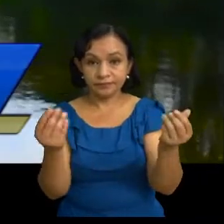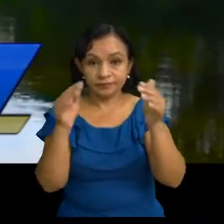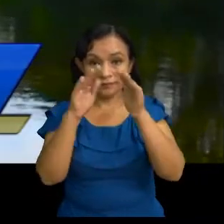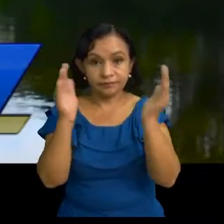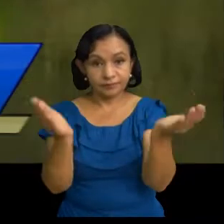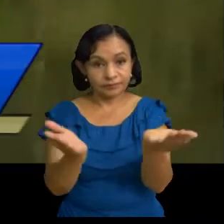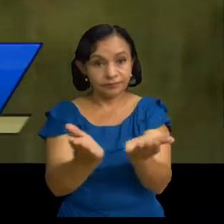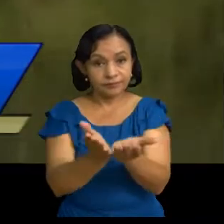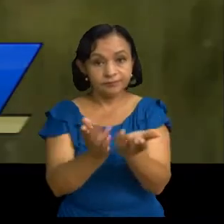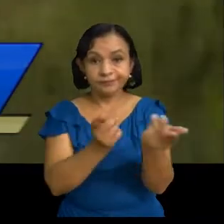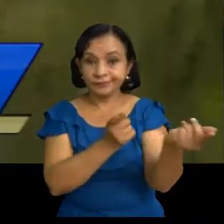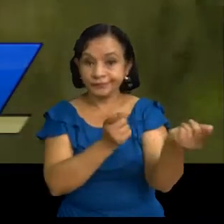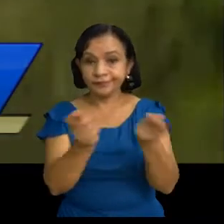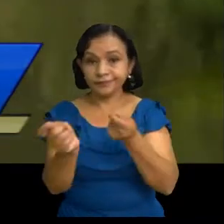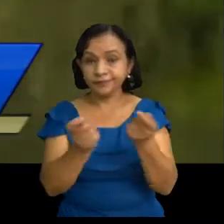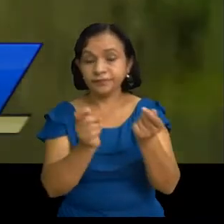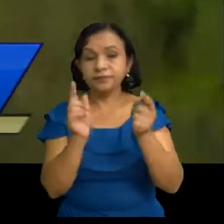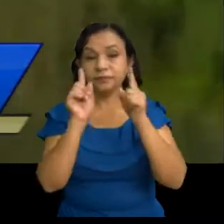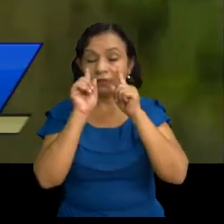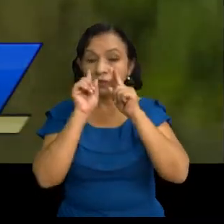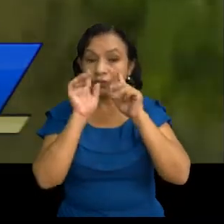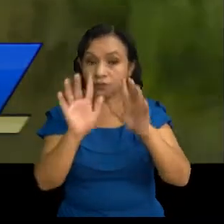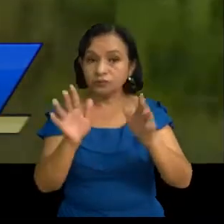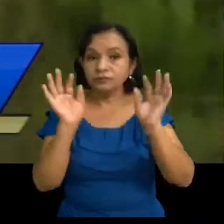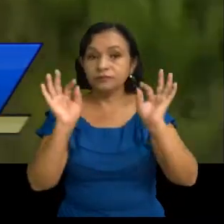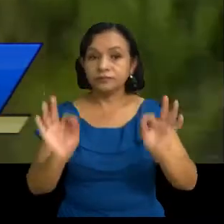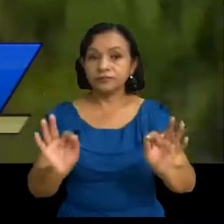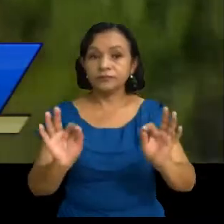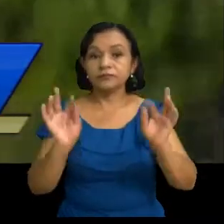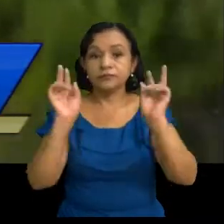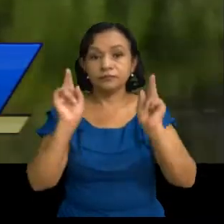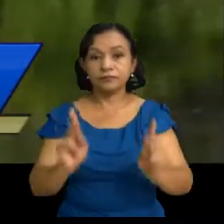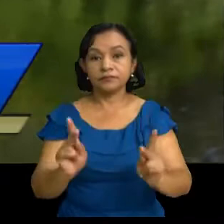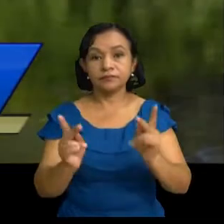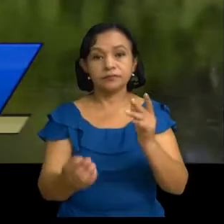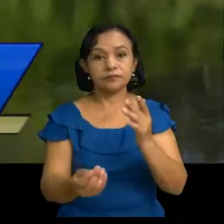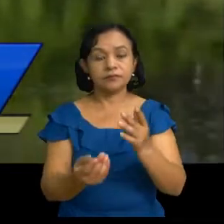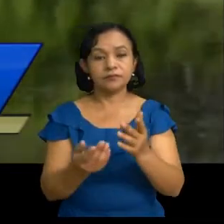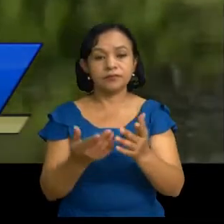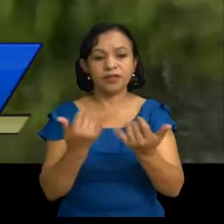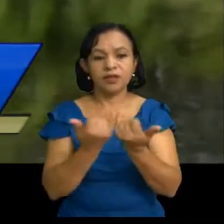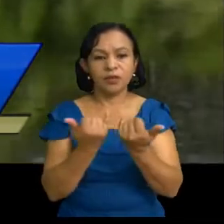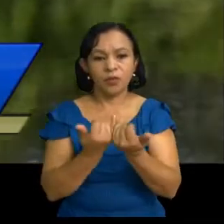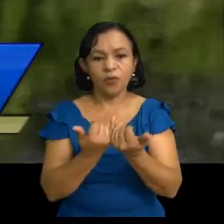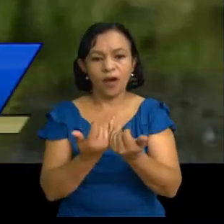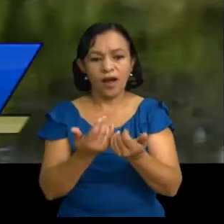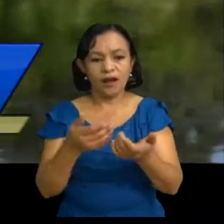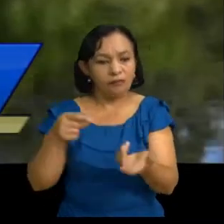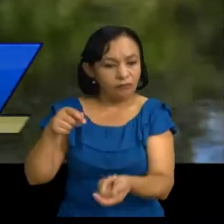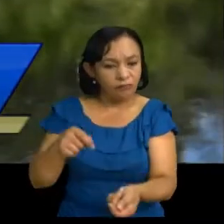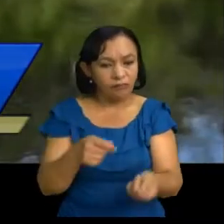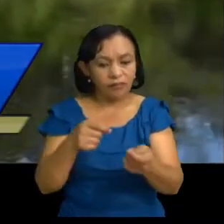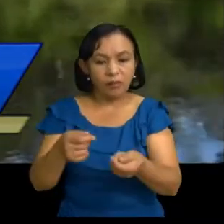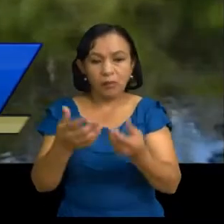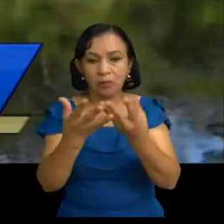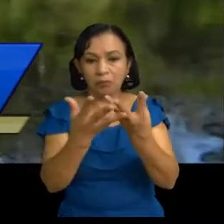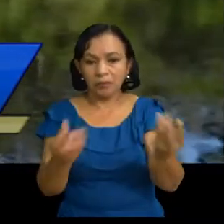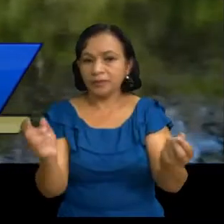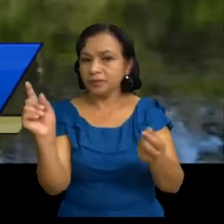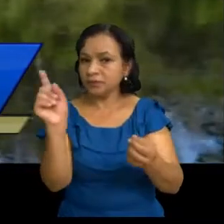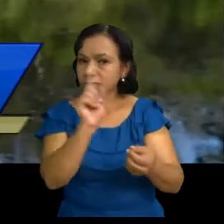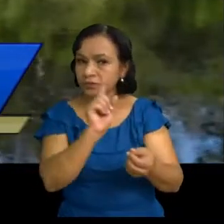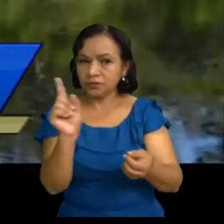sea manejada adecuadamente y que nuestros productores no la presión en verdad aunque no la presión eso es